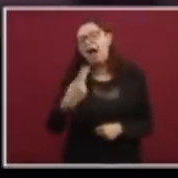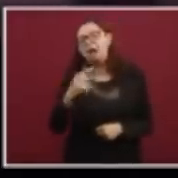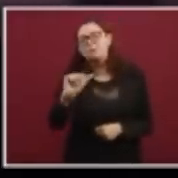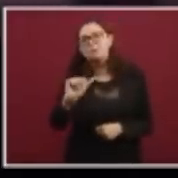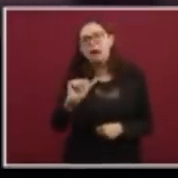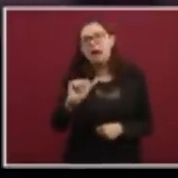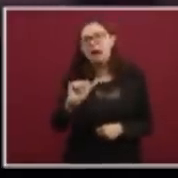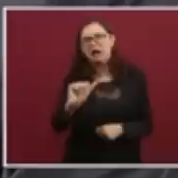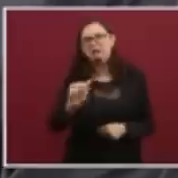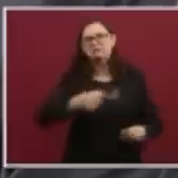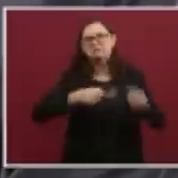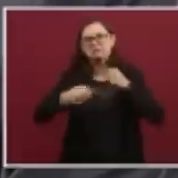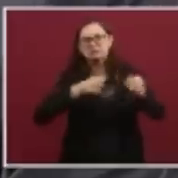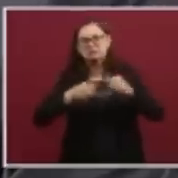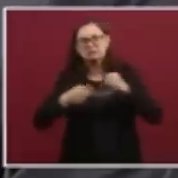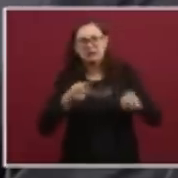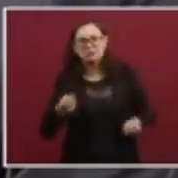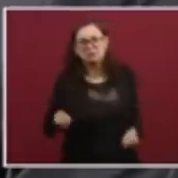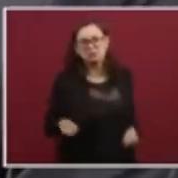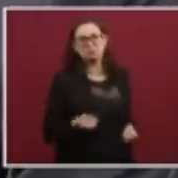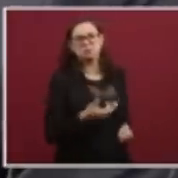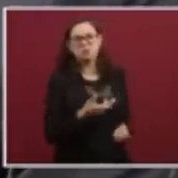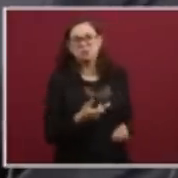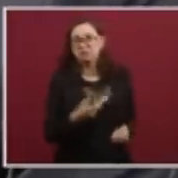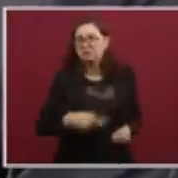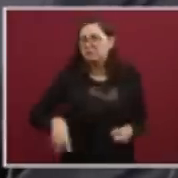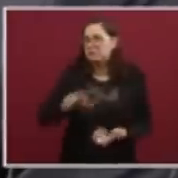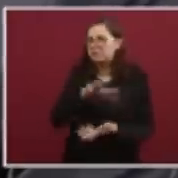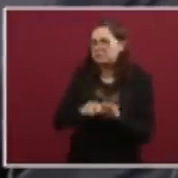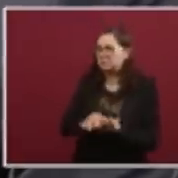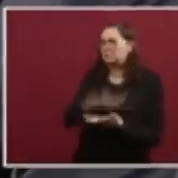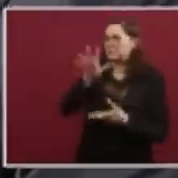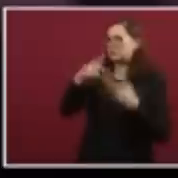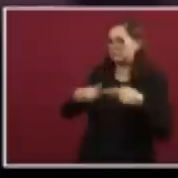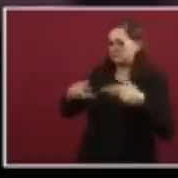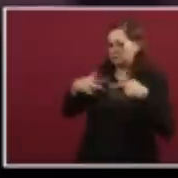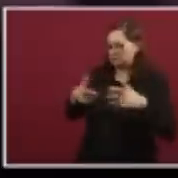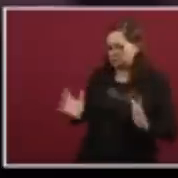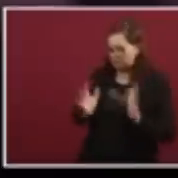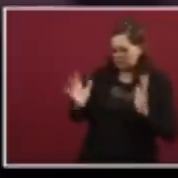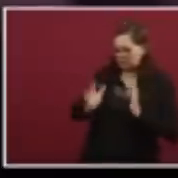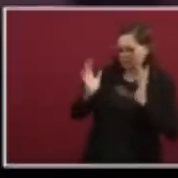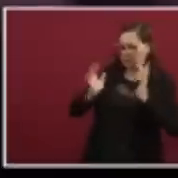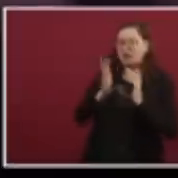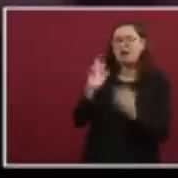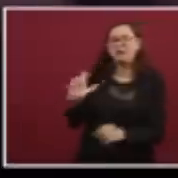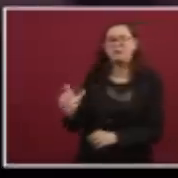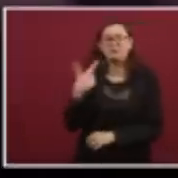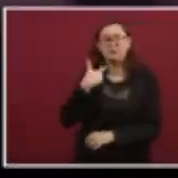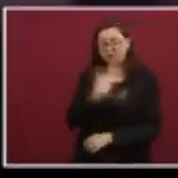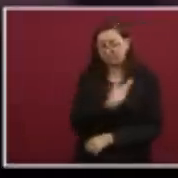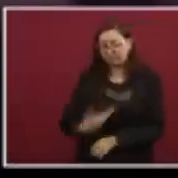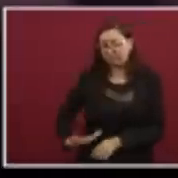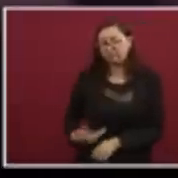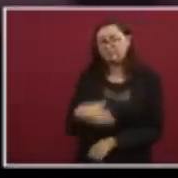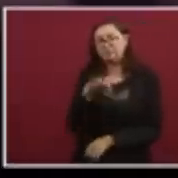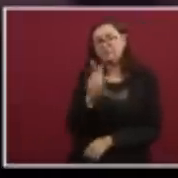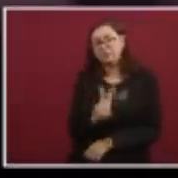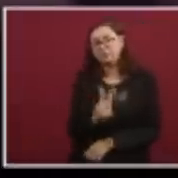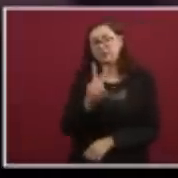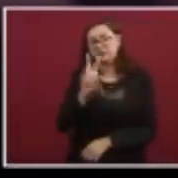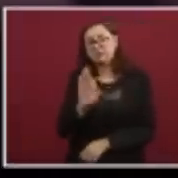un gran número de personas. Incluso el expresidente Fox lo acusó muy